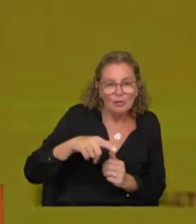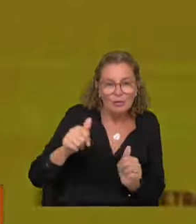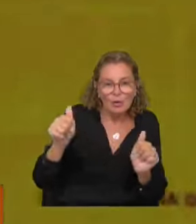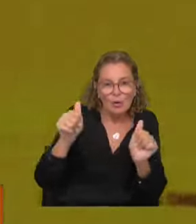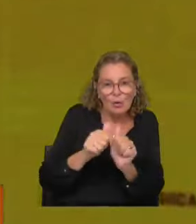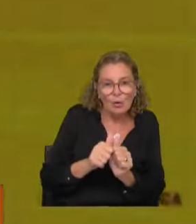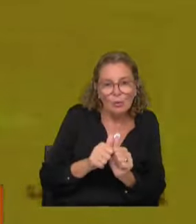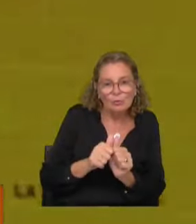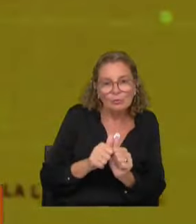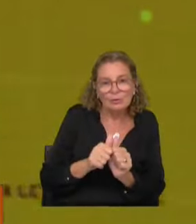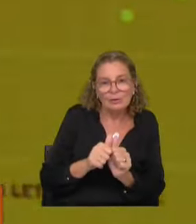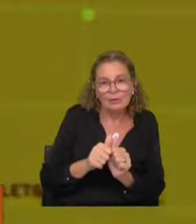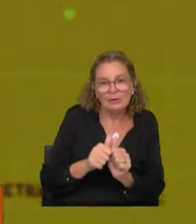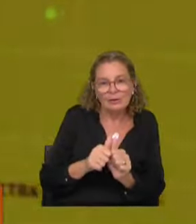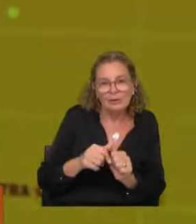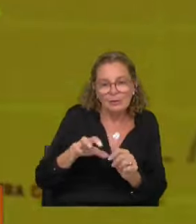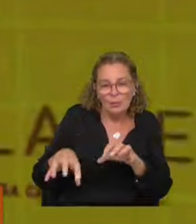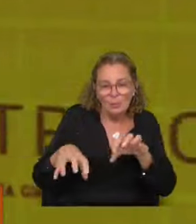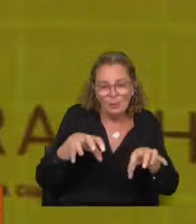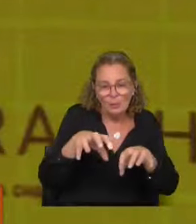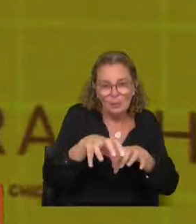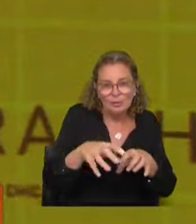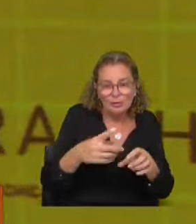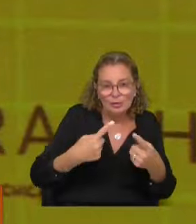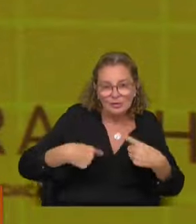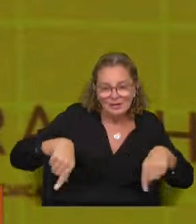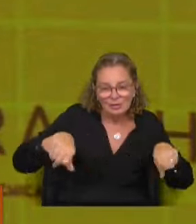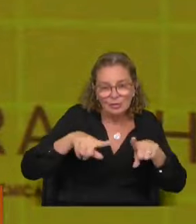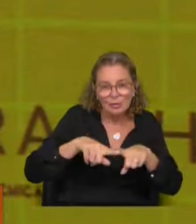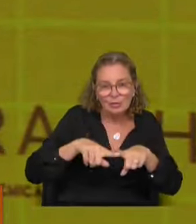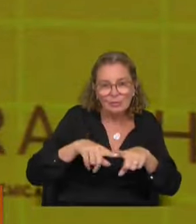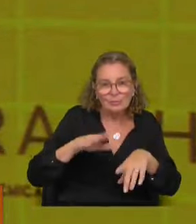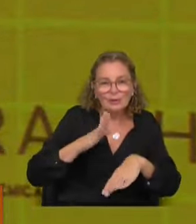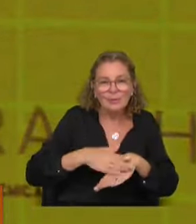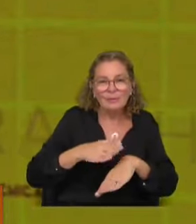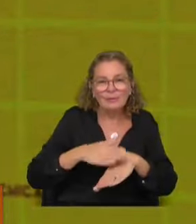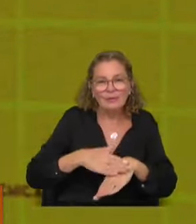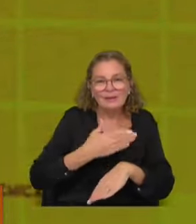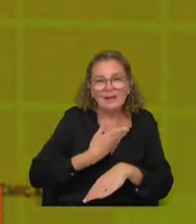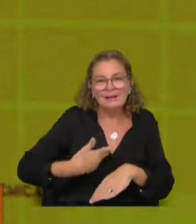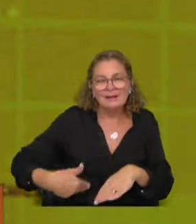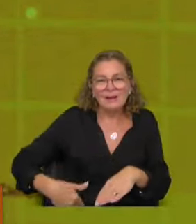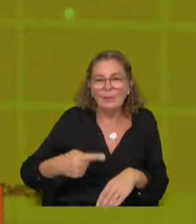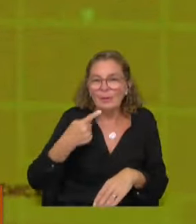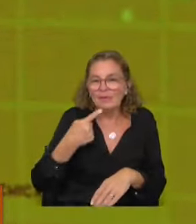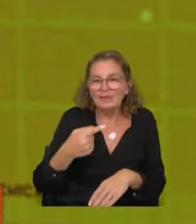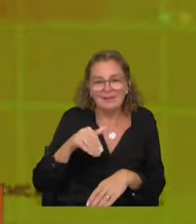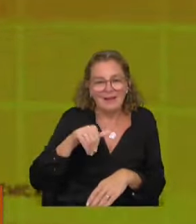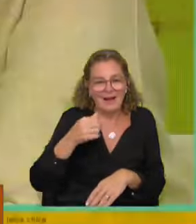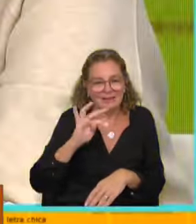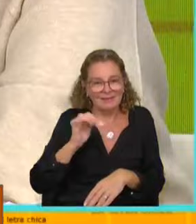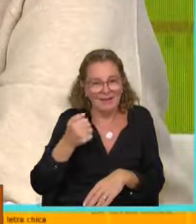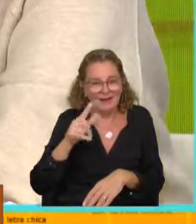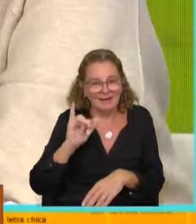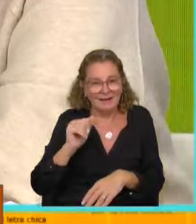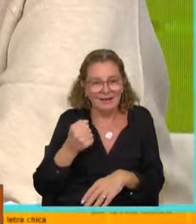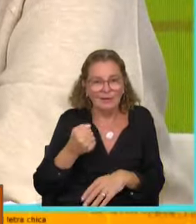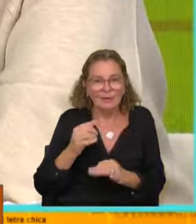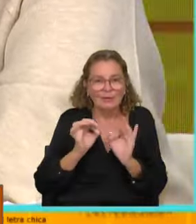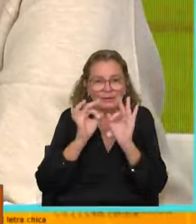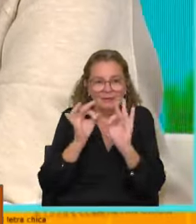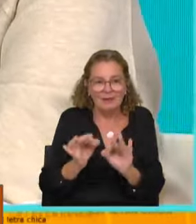interdisciplinaria intersectorial y entre todos los que tengan una responsabilidad del Estado porque como decía Natalia Cuando llegamos a la